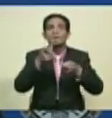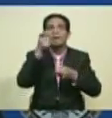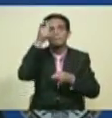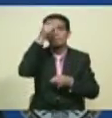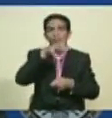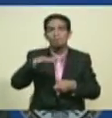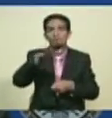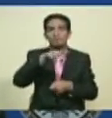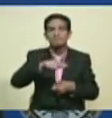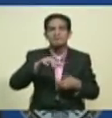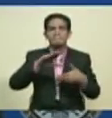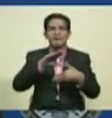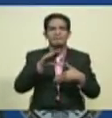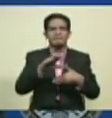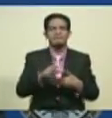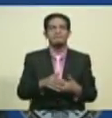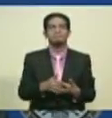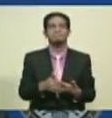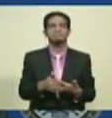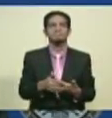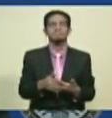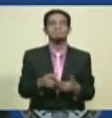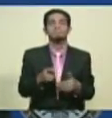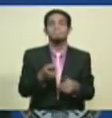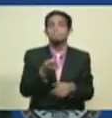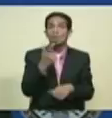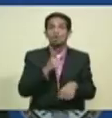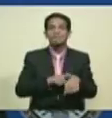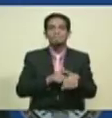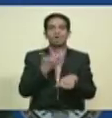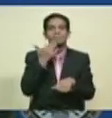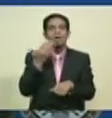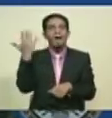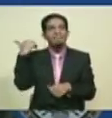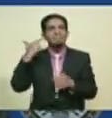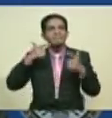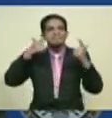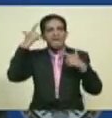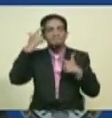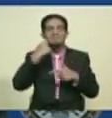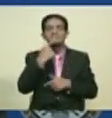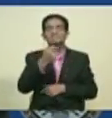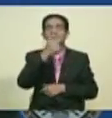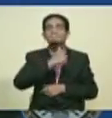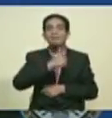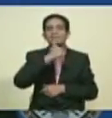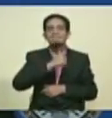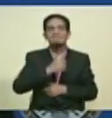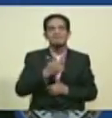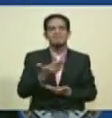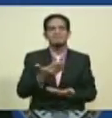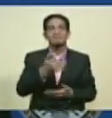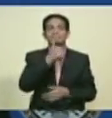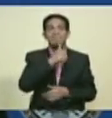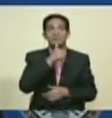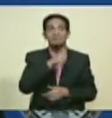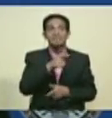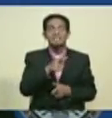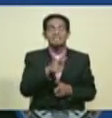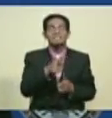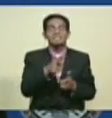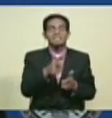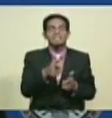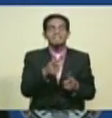ocurrir, y es cuestión de tiempo. Comandante Hugo Chávez hablaba de la paciencia estratégica para que los pueblos en esos